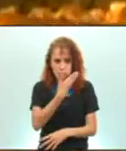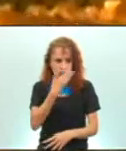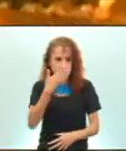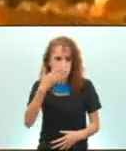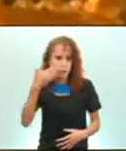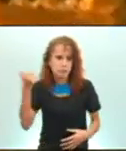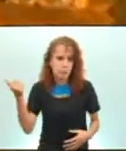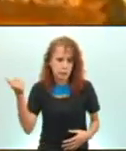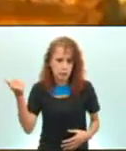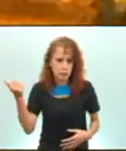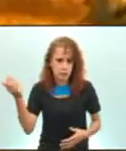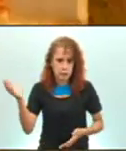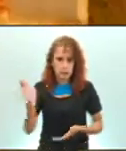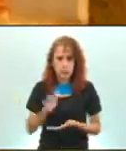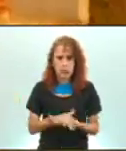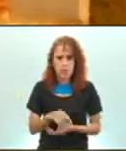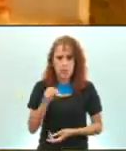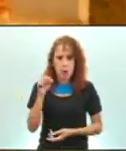totalmente.